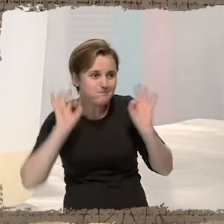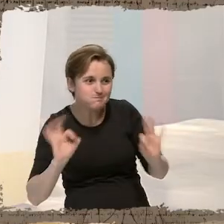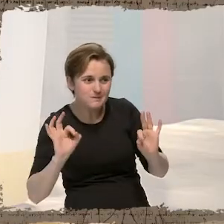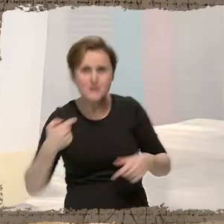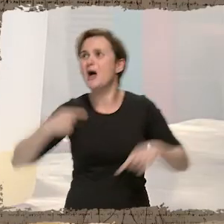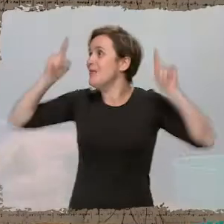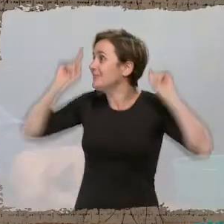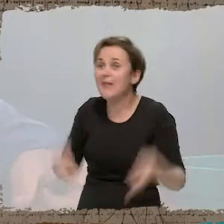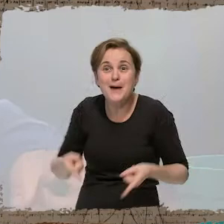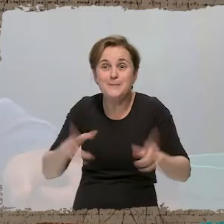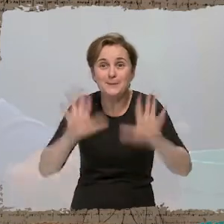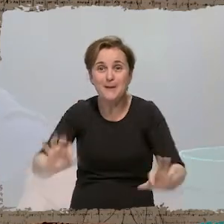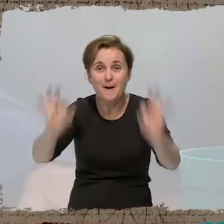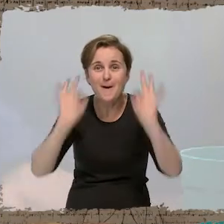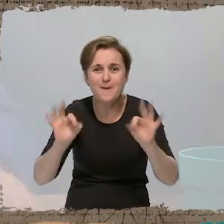lista